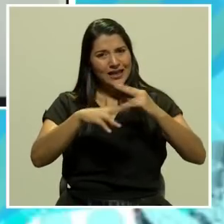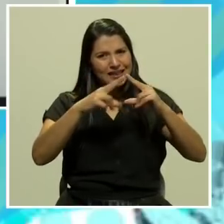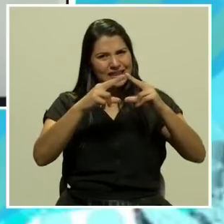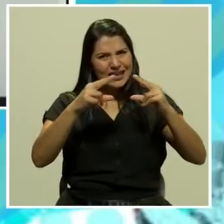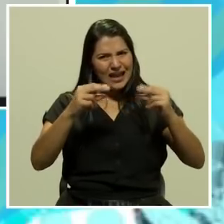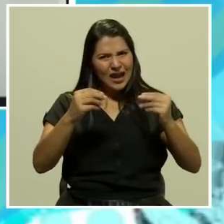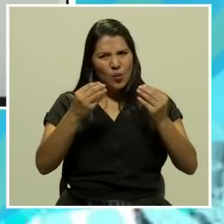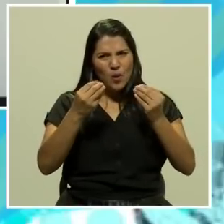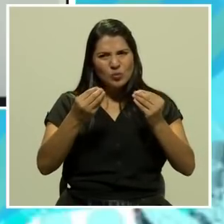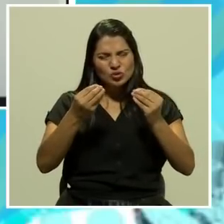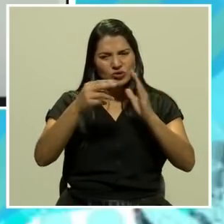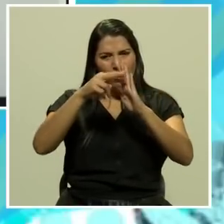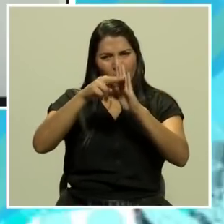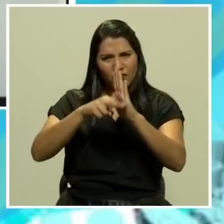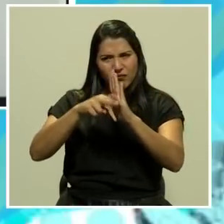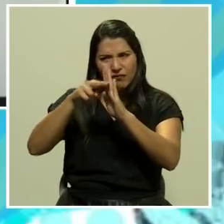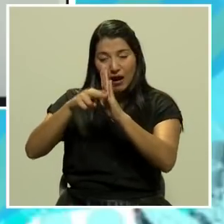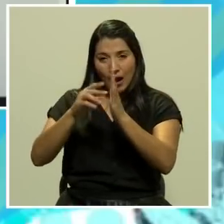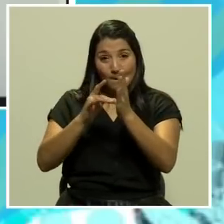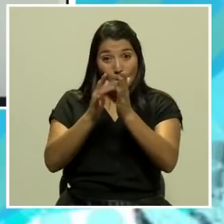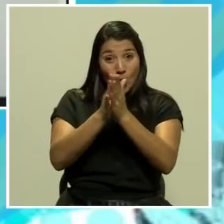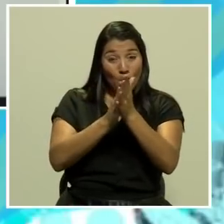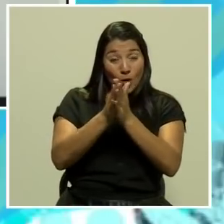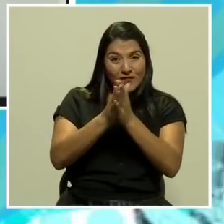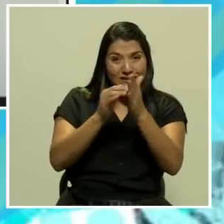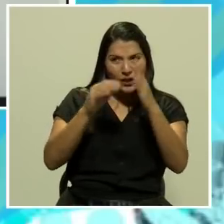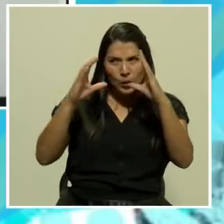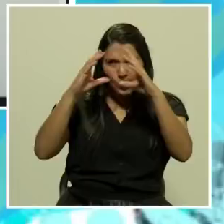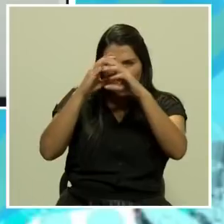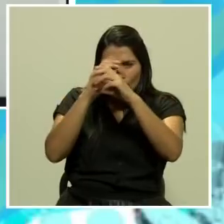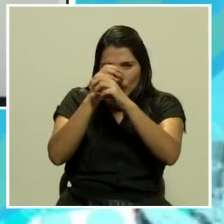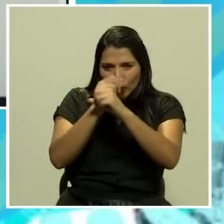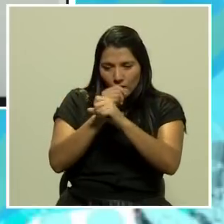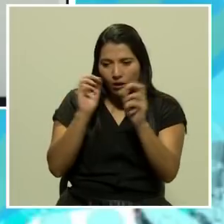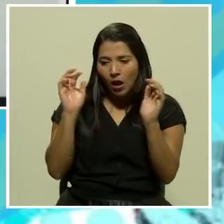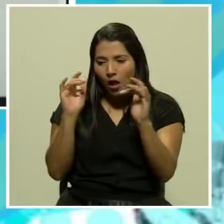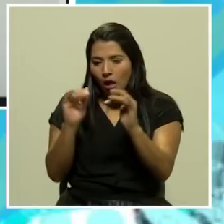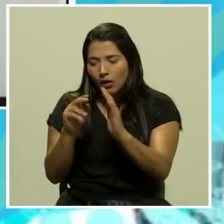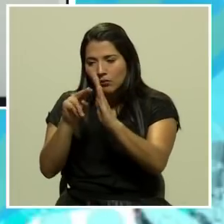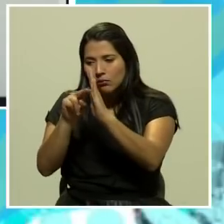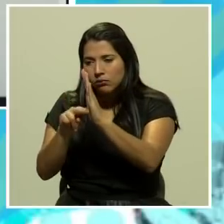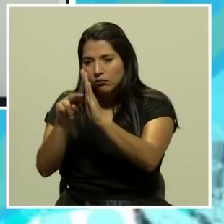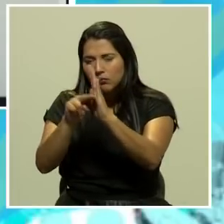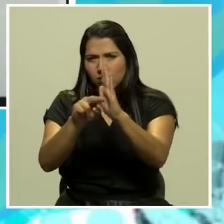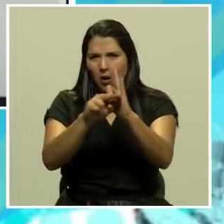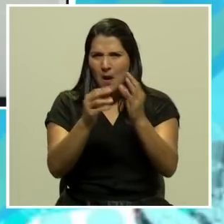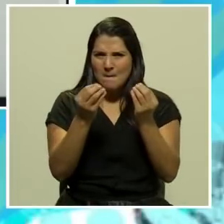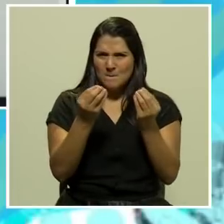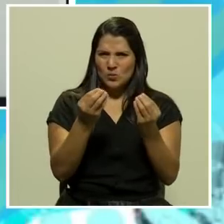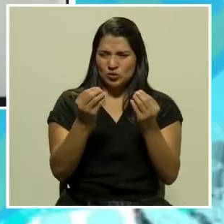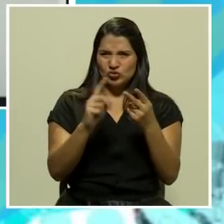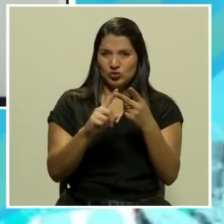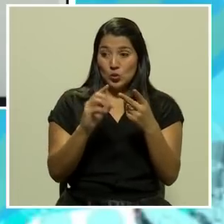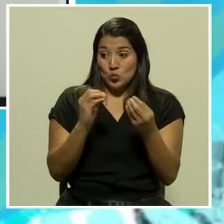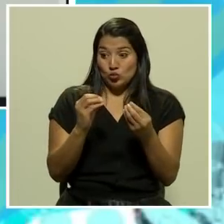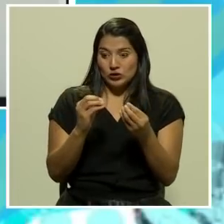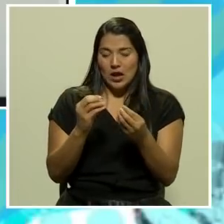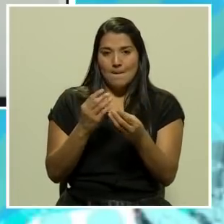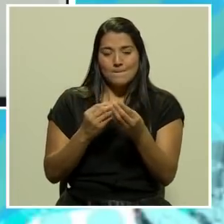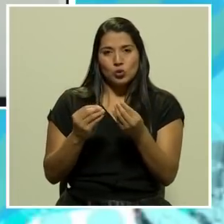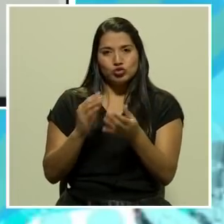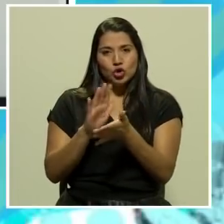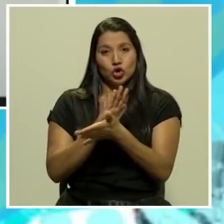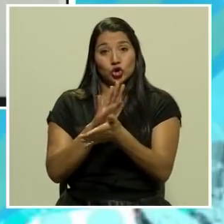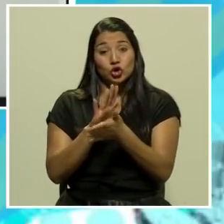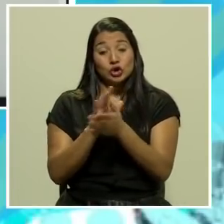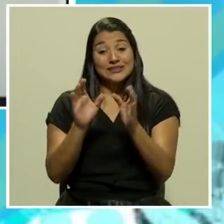veloces y con actas de defunción muy genéricas. Bueno,